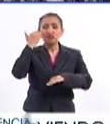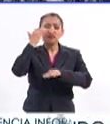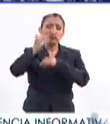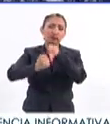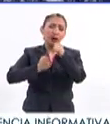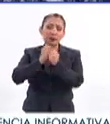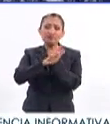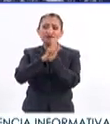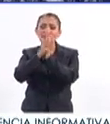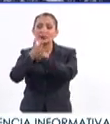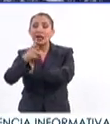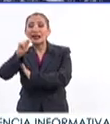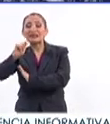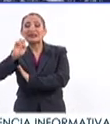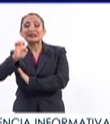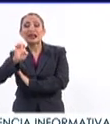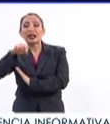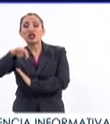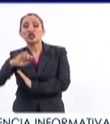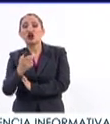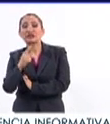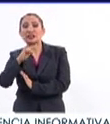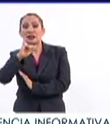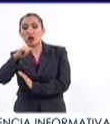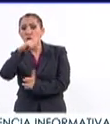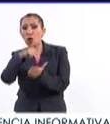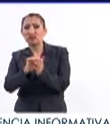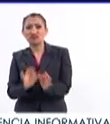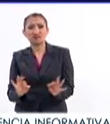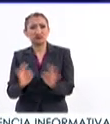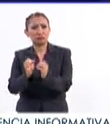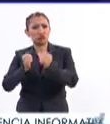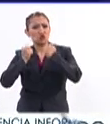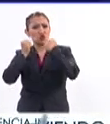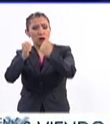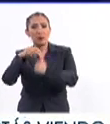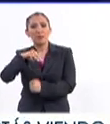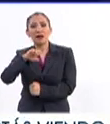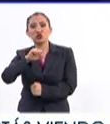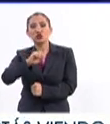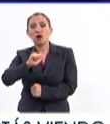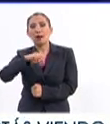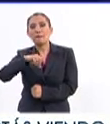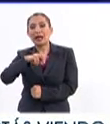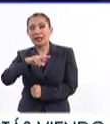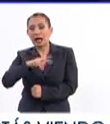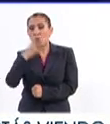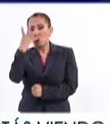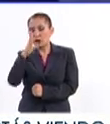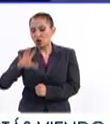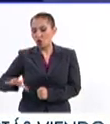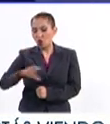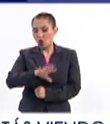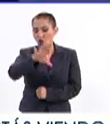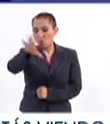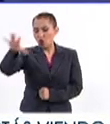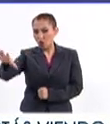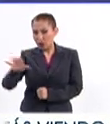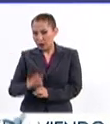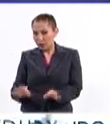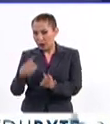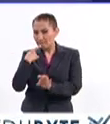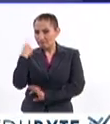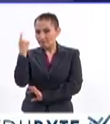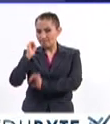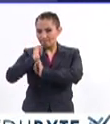del tiempo, Tenochtitlan fue uno de los centros de poder más importantes de Mesoamérica. Dividido en 4 áreas estratégicas